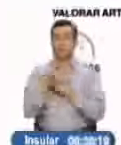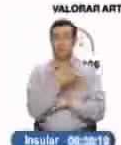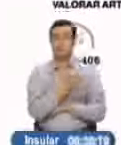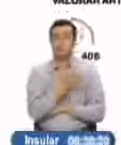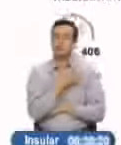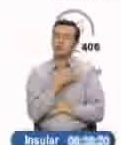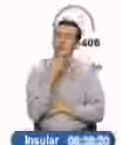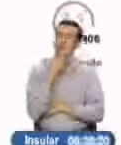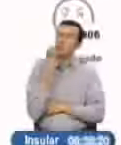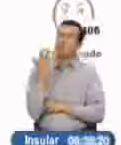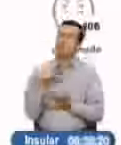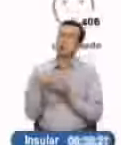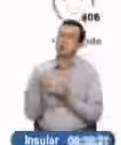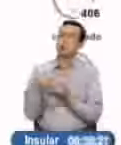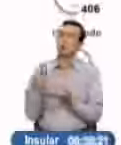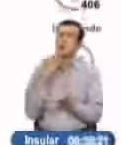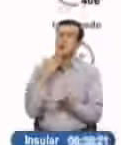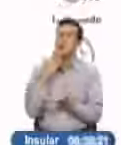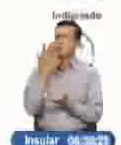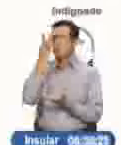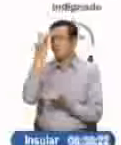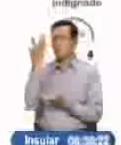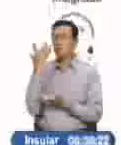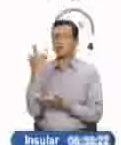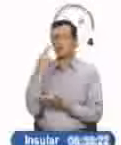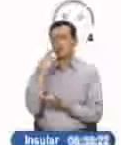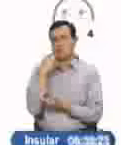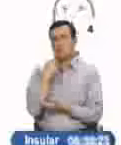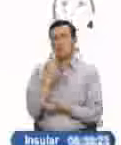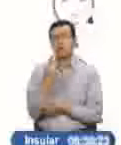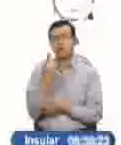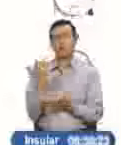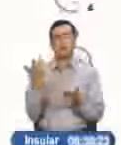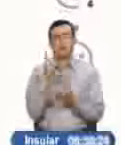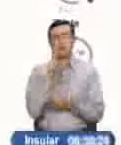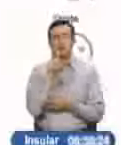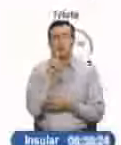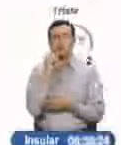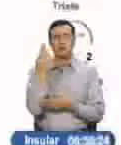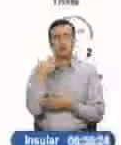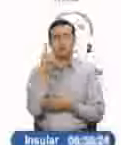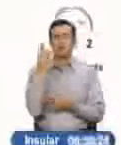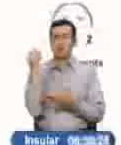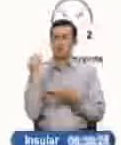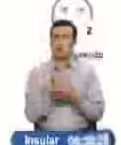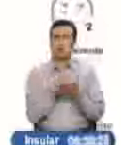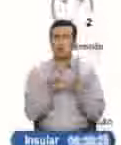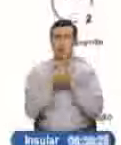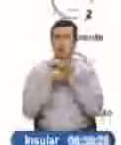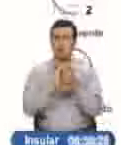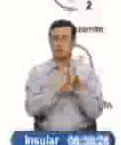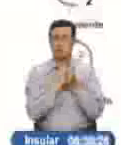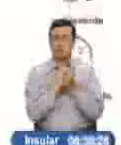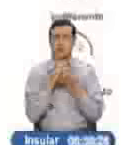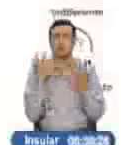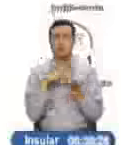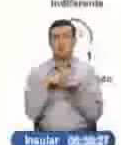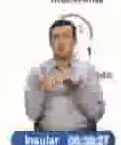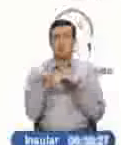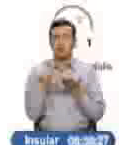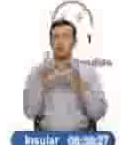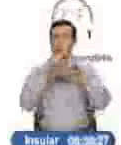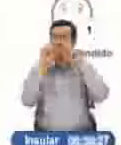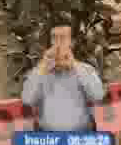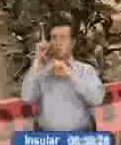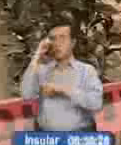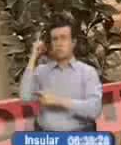ciudadanía cuestione la cancelación debido a este señalamiento. Con 120 millones de lo recaudado por la ley solidaria, se pagó a proveedores